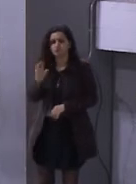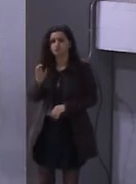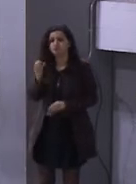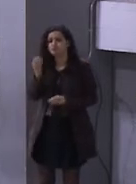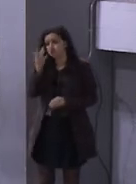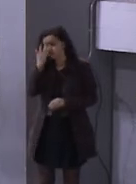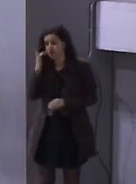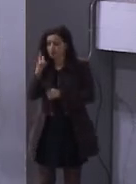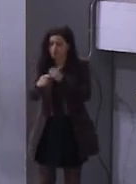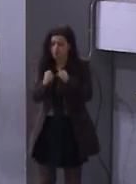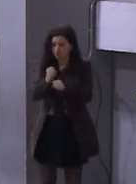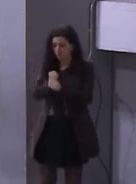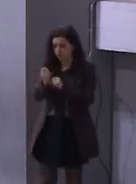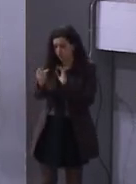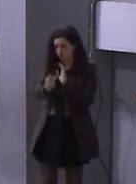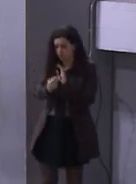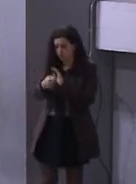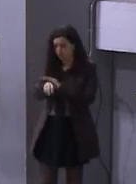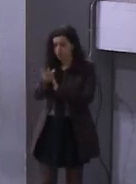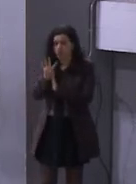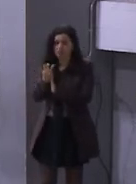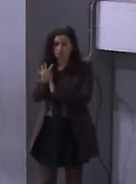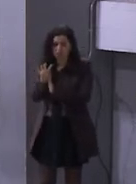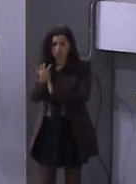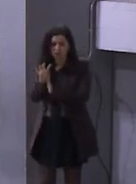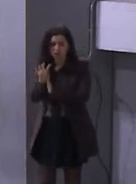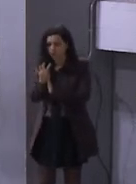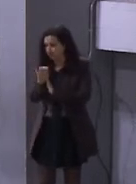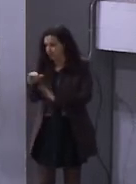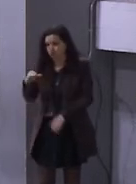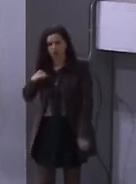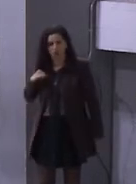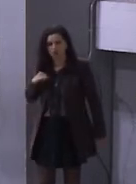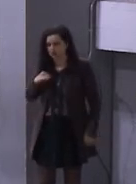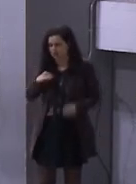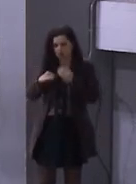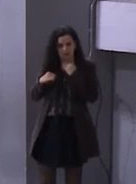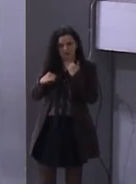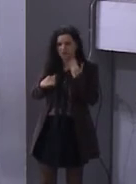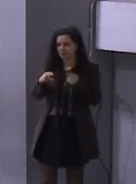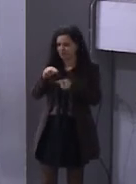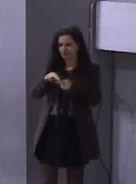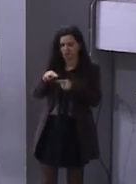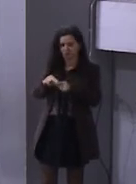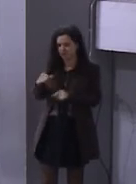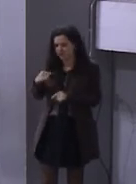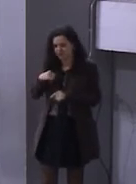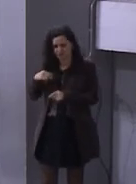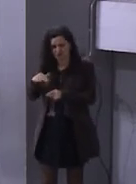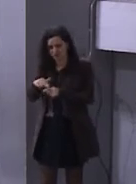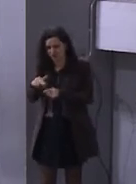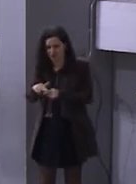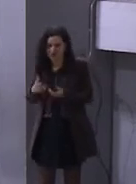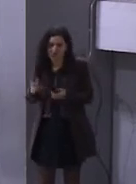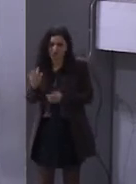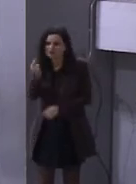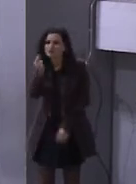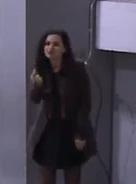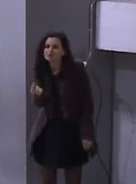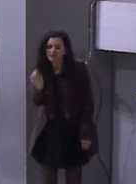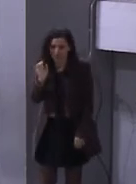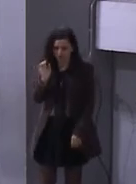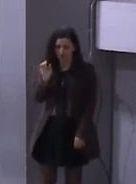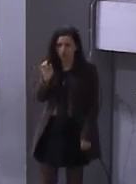año 2019 ya no tenemos más ese recurso, ese es un recurso que fue específico. Es